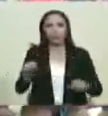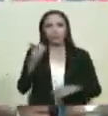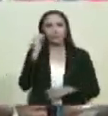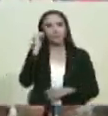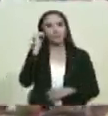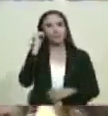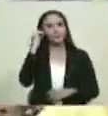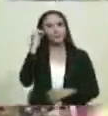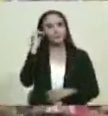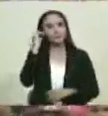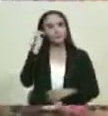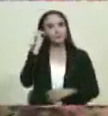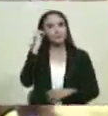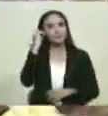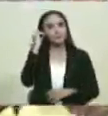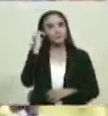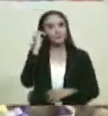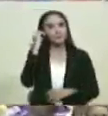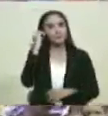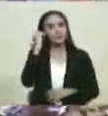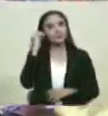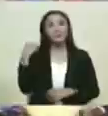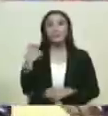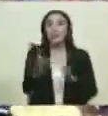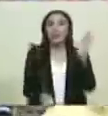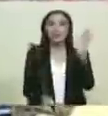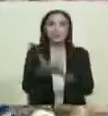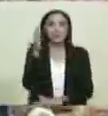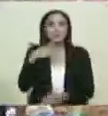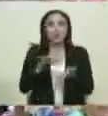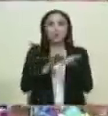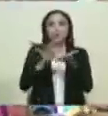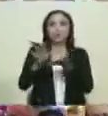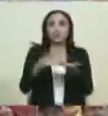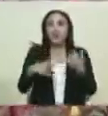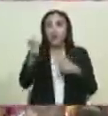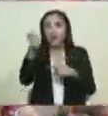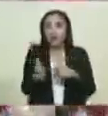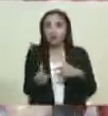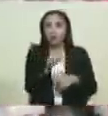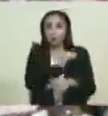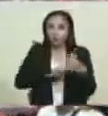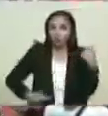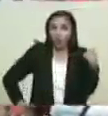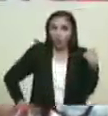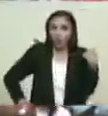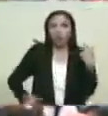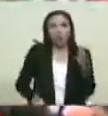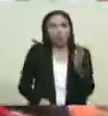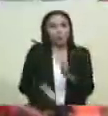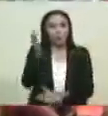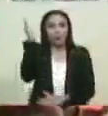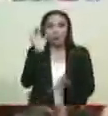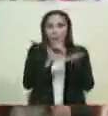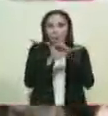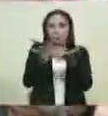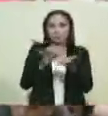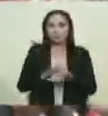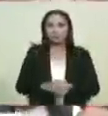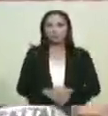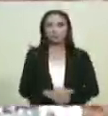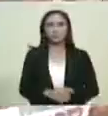tenemos que mandarlo a los burócratas con clara también porque le hacen daño a la patria tanto como el